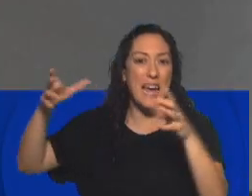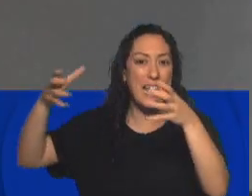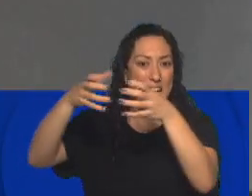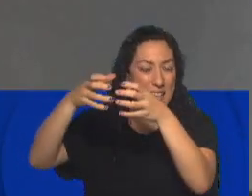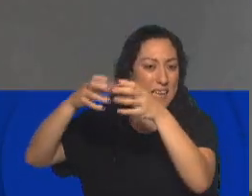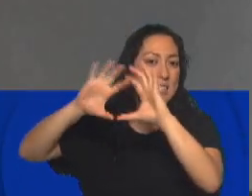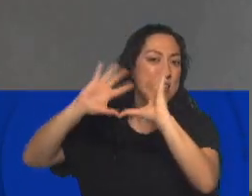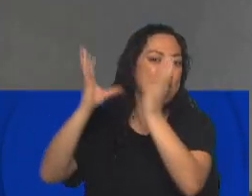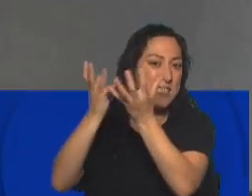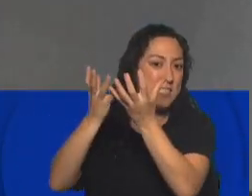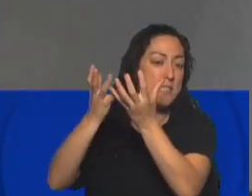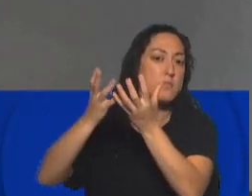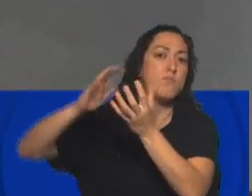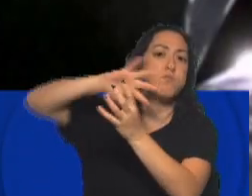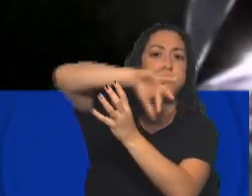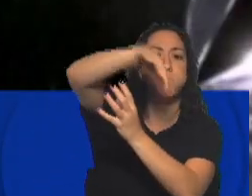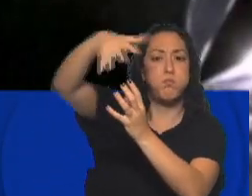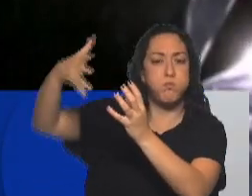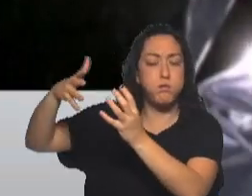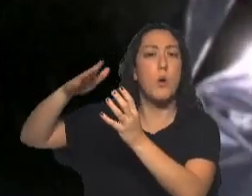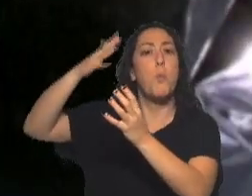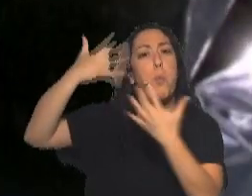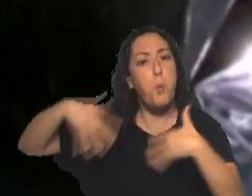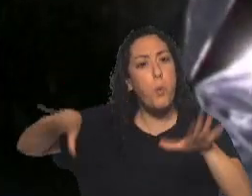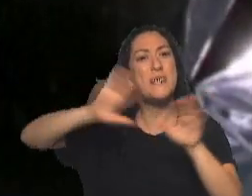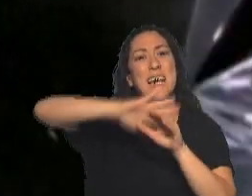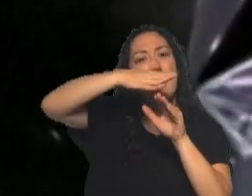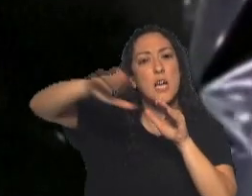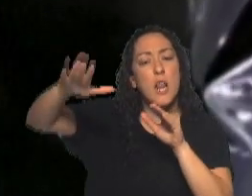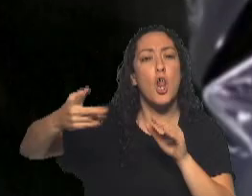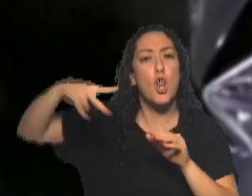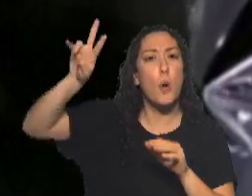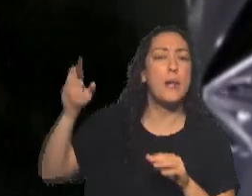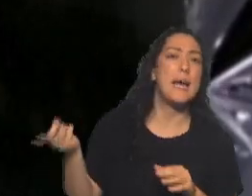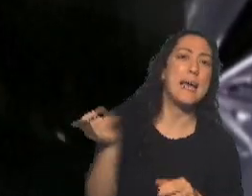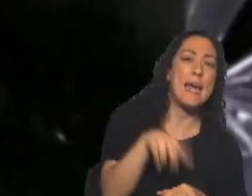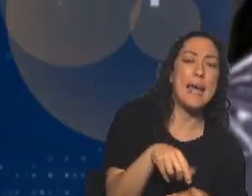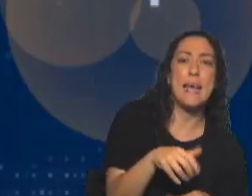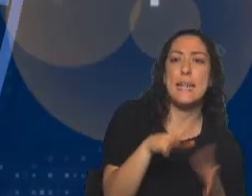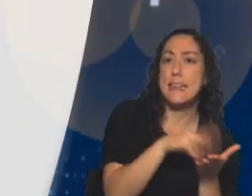superficie helada, podría haber un vasto océano con el doble de agua que la Tierra.